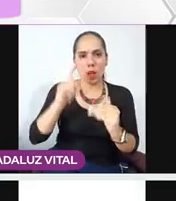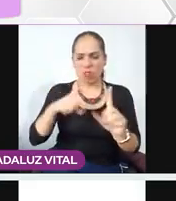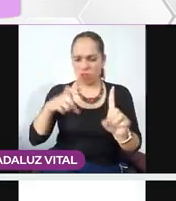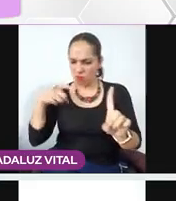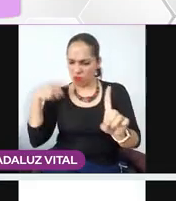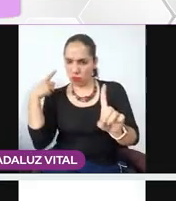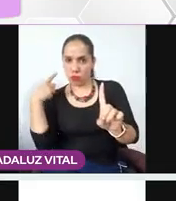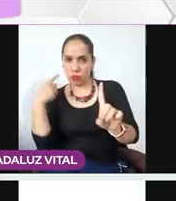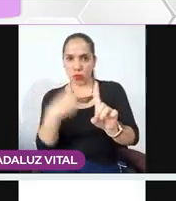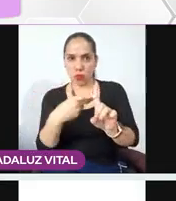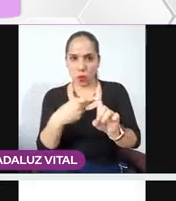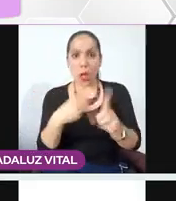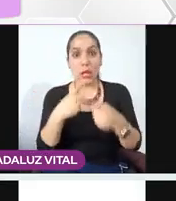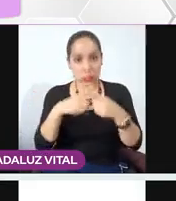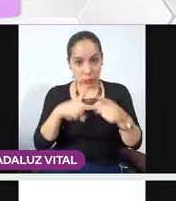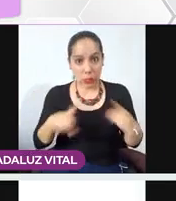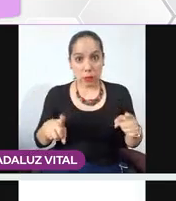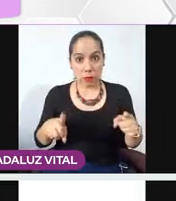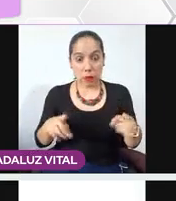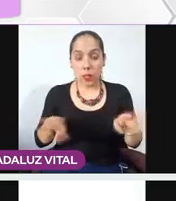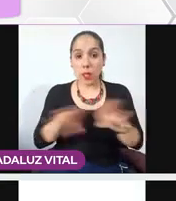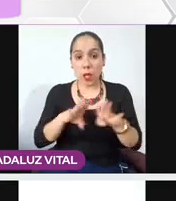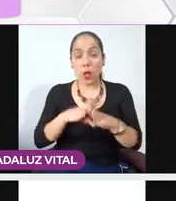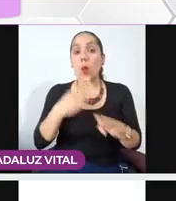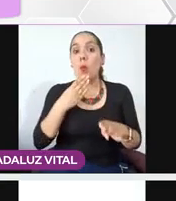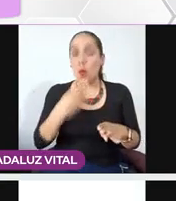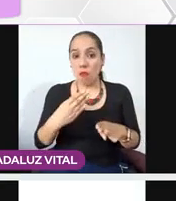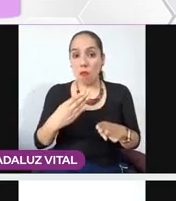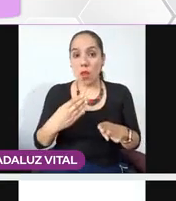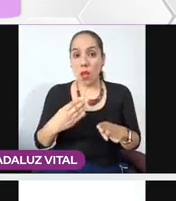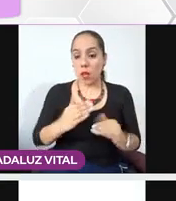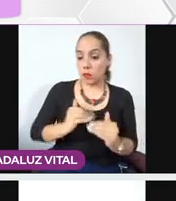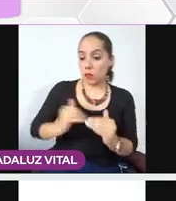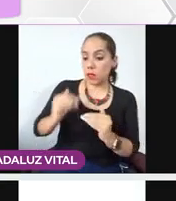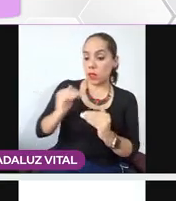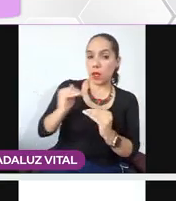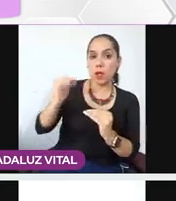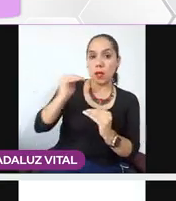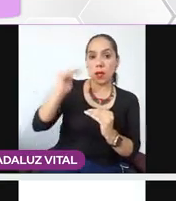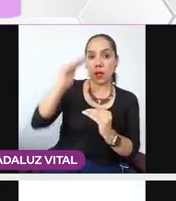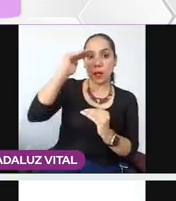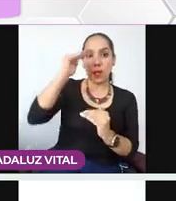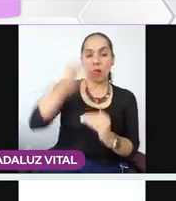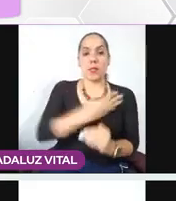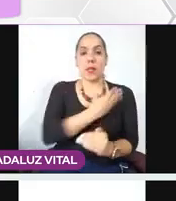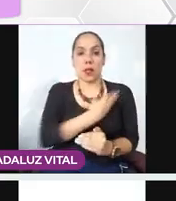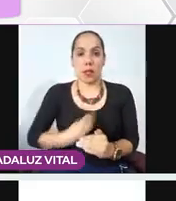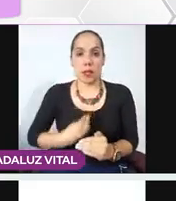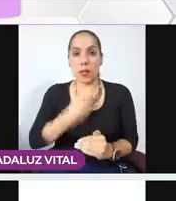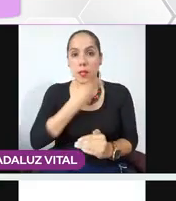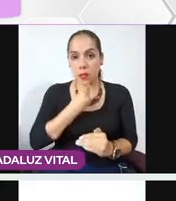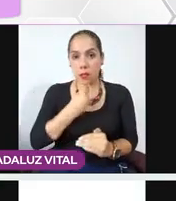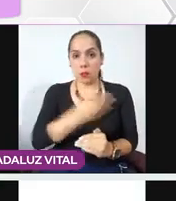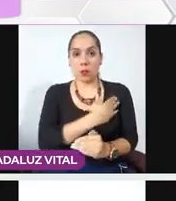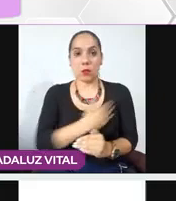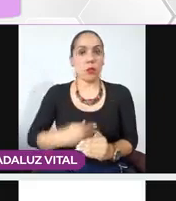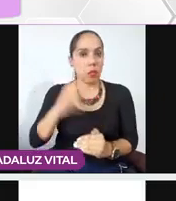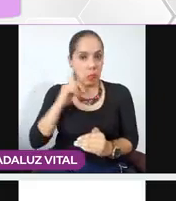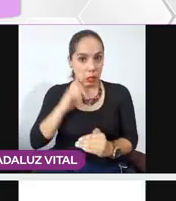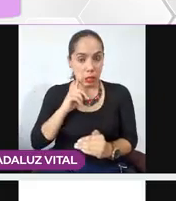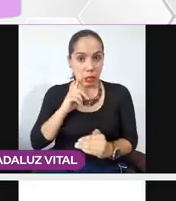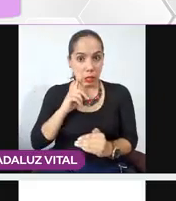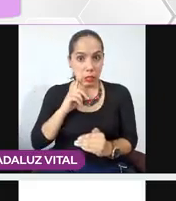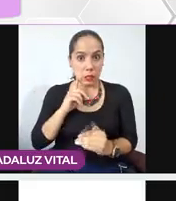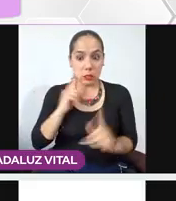el bienestar integral de las niñas, bueno, de los hijos e hijas que crecen en estas condiciones. Sería la primera, creo